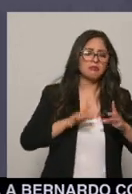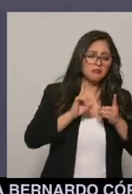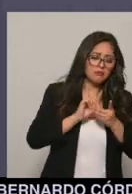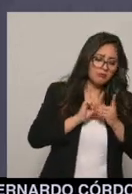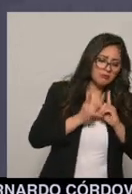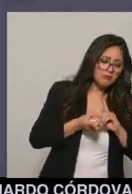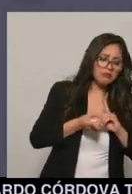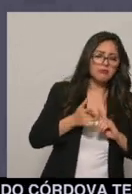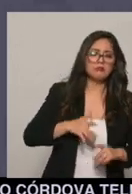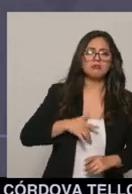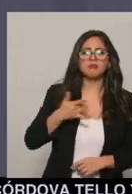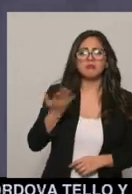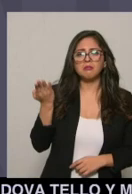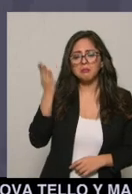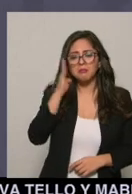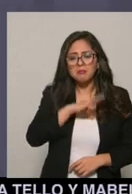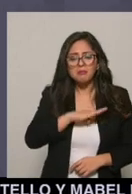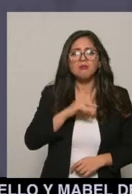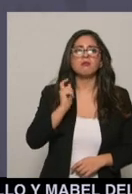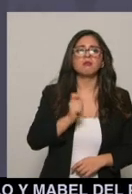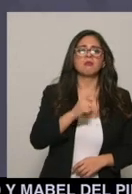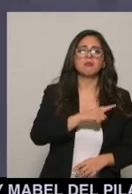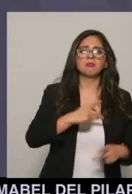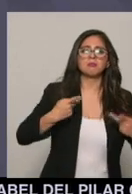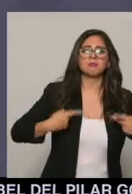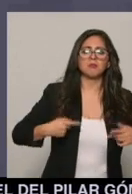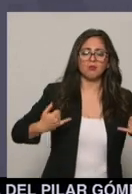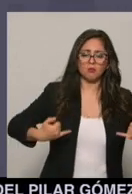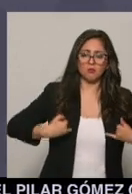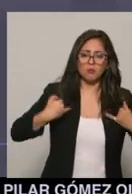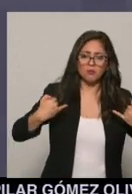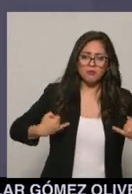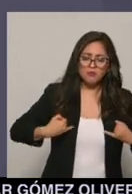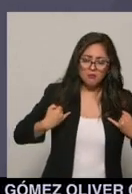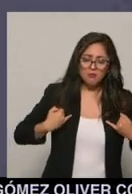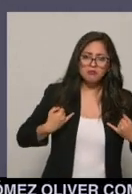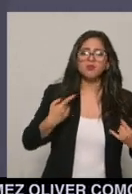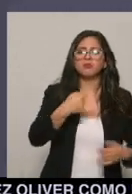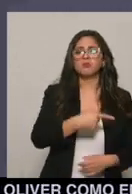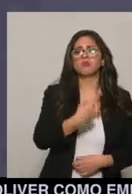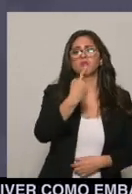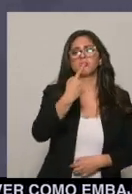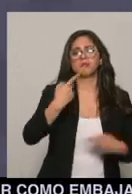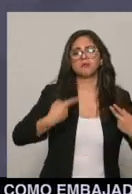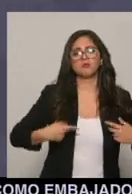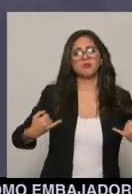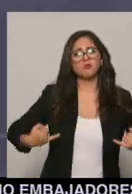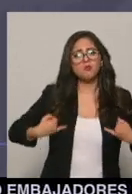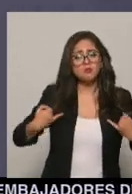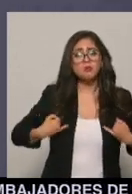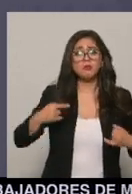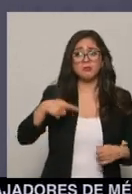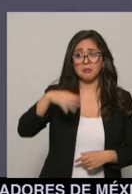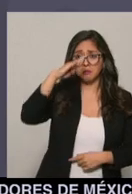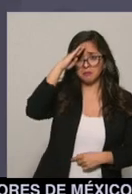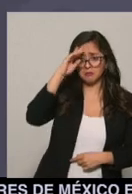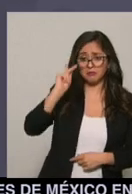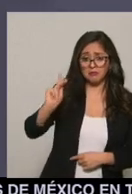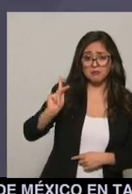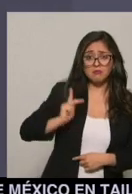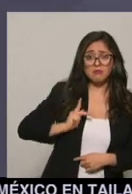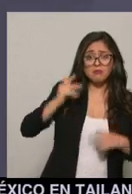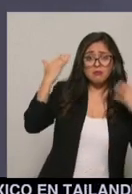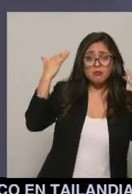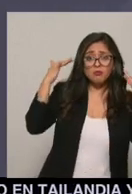depresión, personas jóvenes. Una persona joven no piensa igual que un adulto, entonces se evalúa